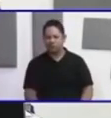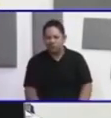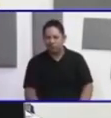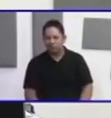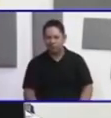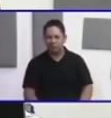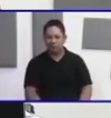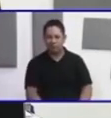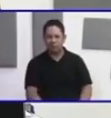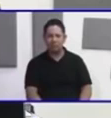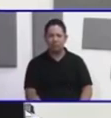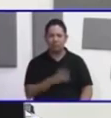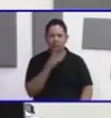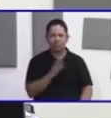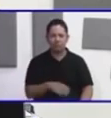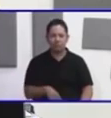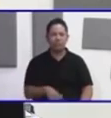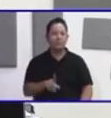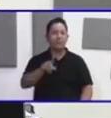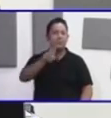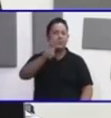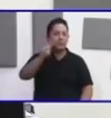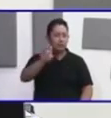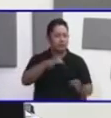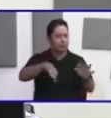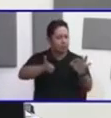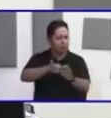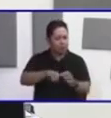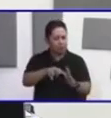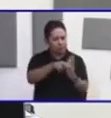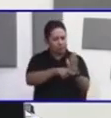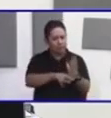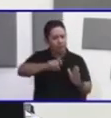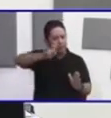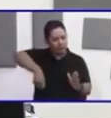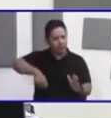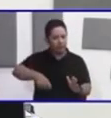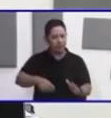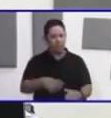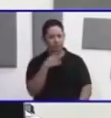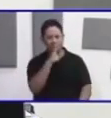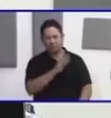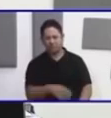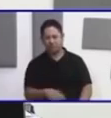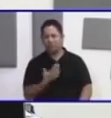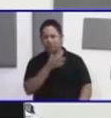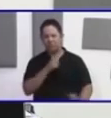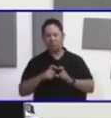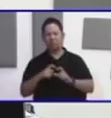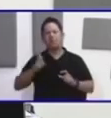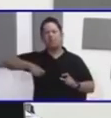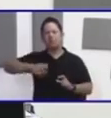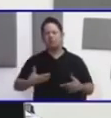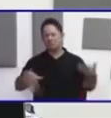en estos temas tan sensibles para omitir sus deberes y desafortunadamente ponen en riesgo la vida y la integridad de